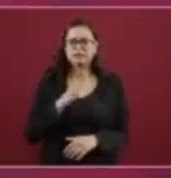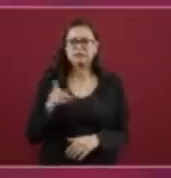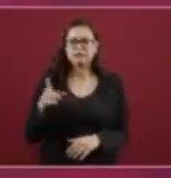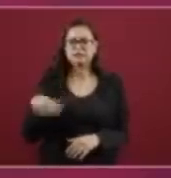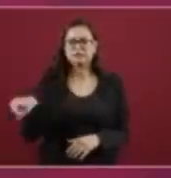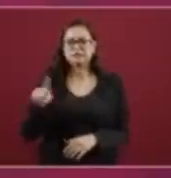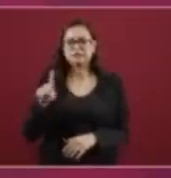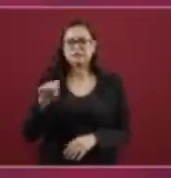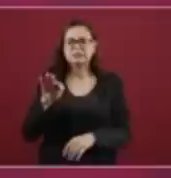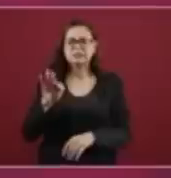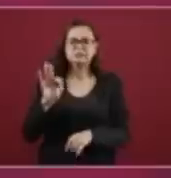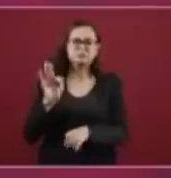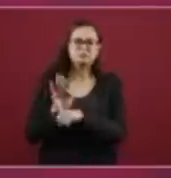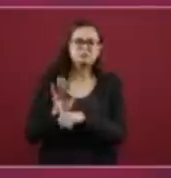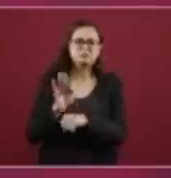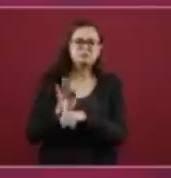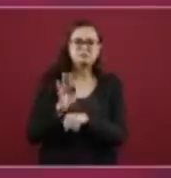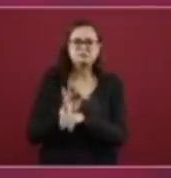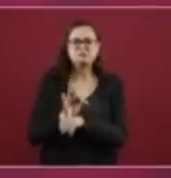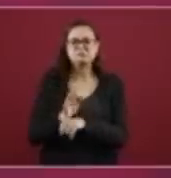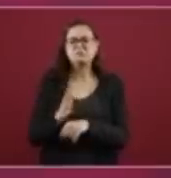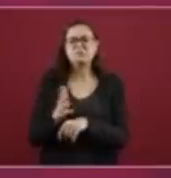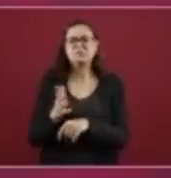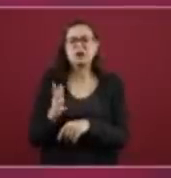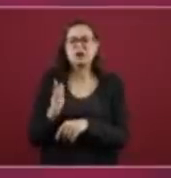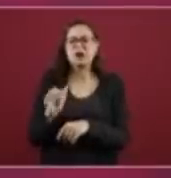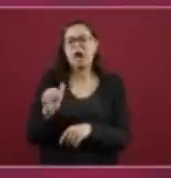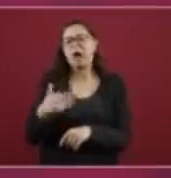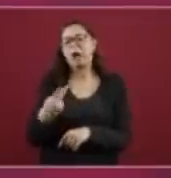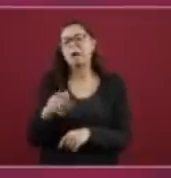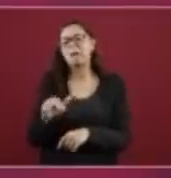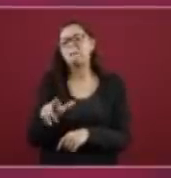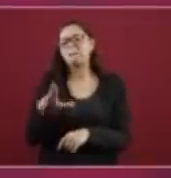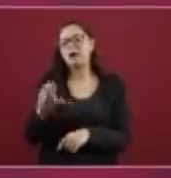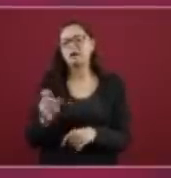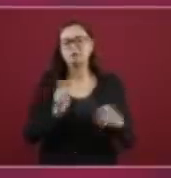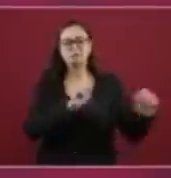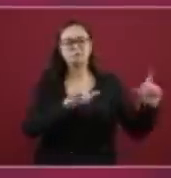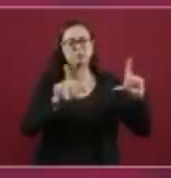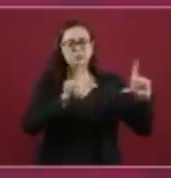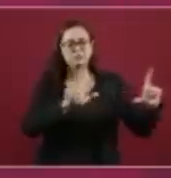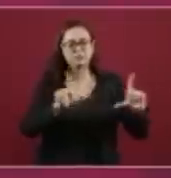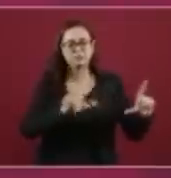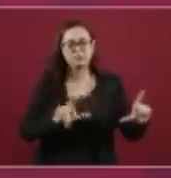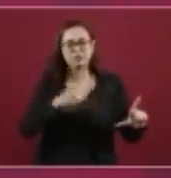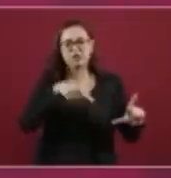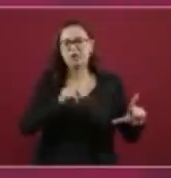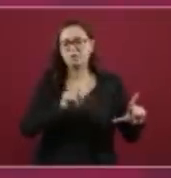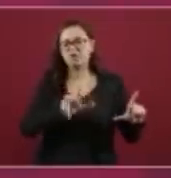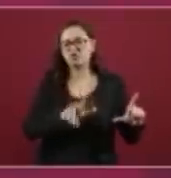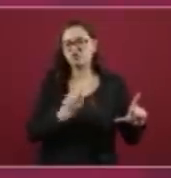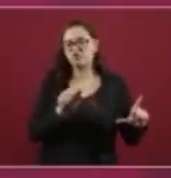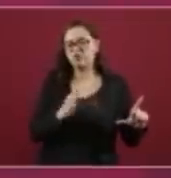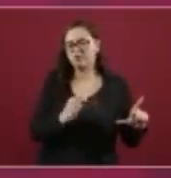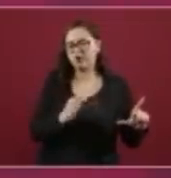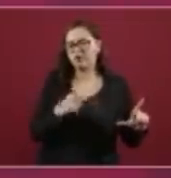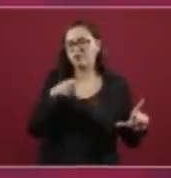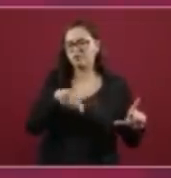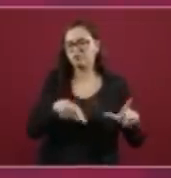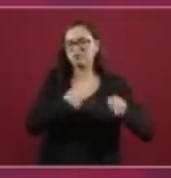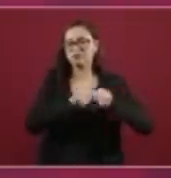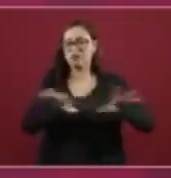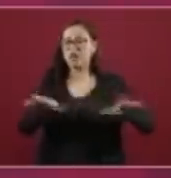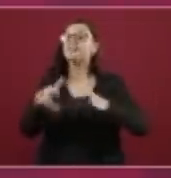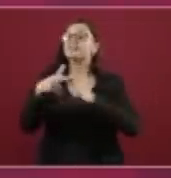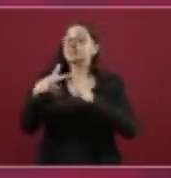hecho las reglas de operación. De hecho, en una de las láminas que presentó la compañera Ariadna, se nota ahí que fue el 28 de febrero. Sí se publicaron las